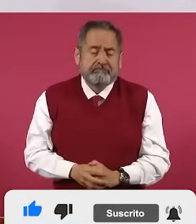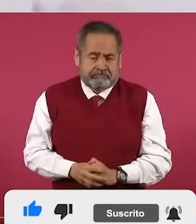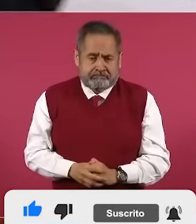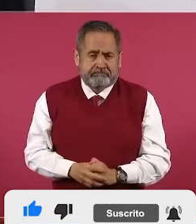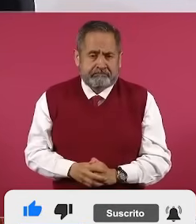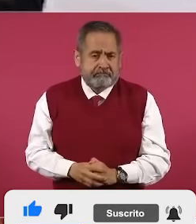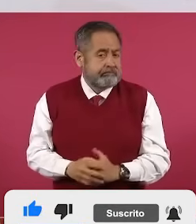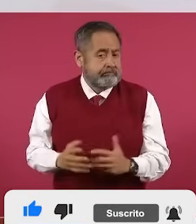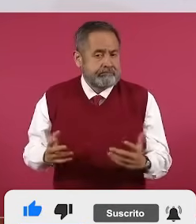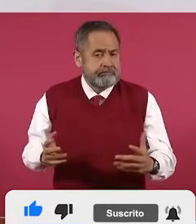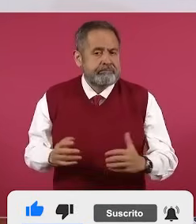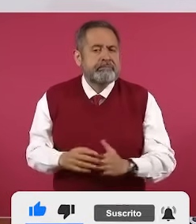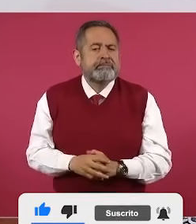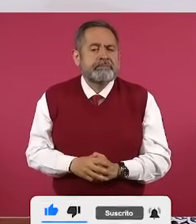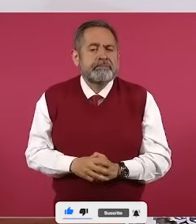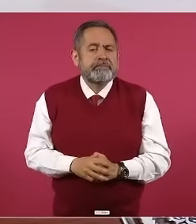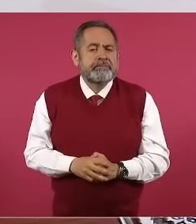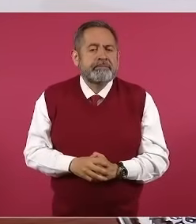que hizo